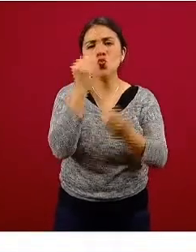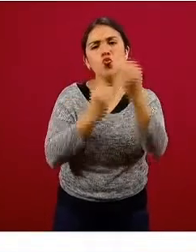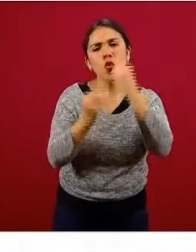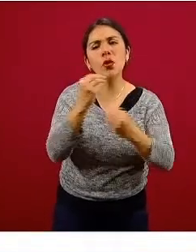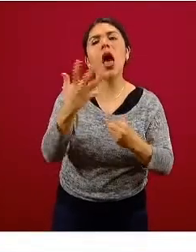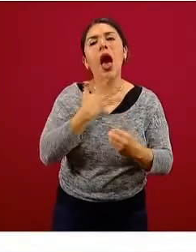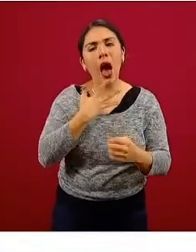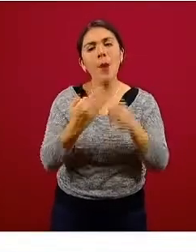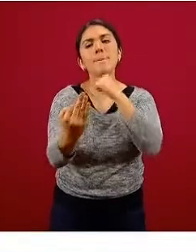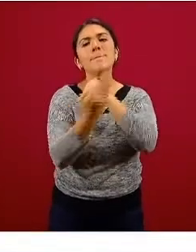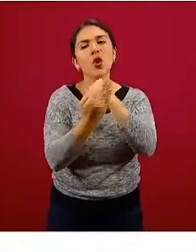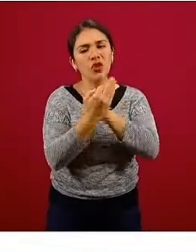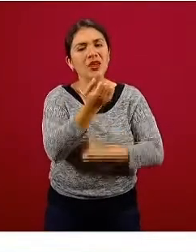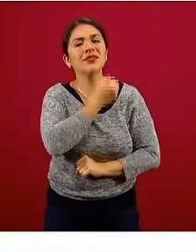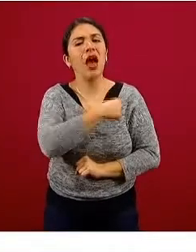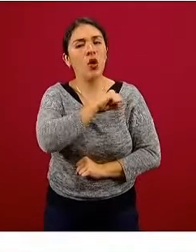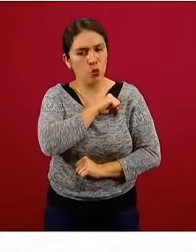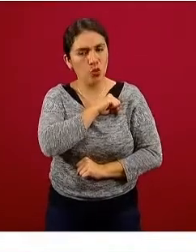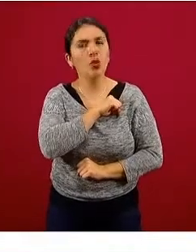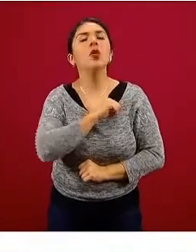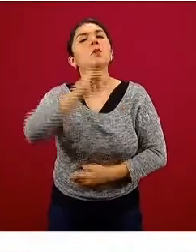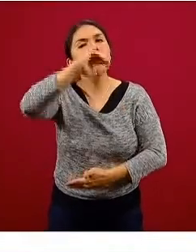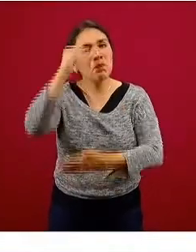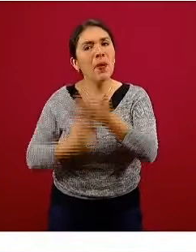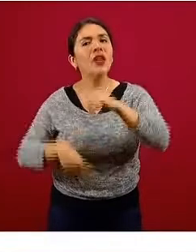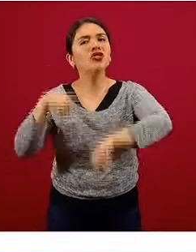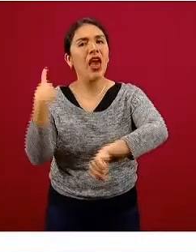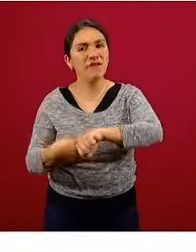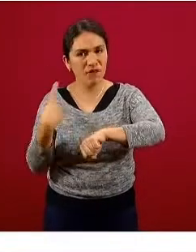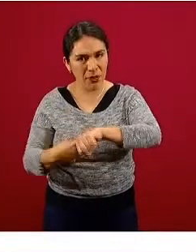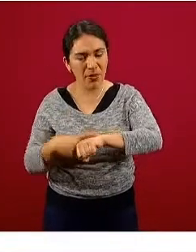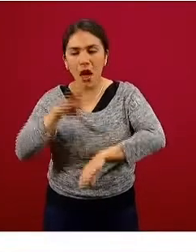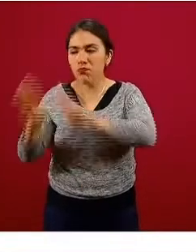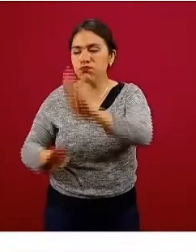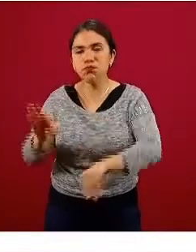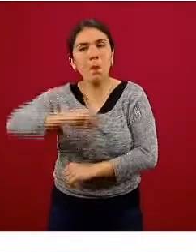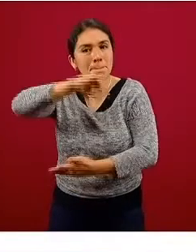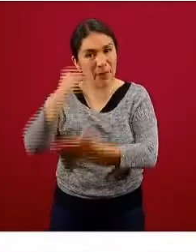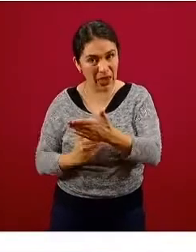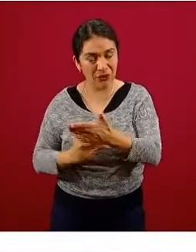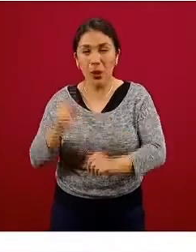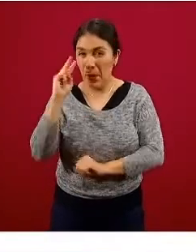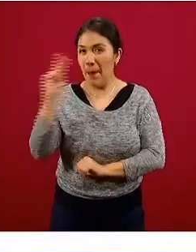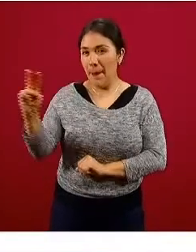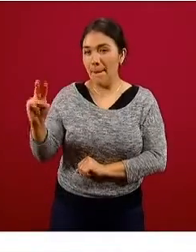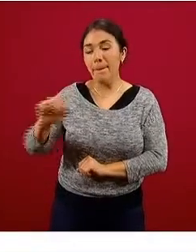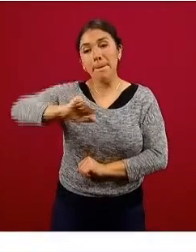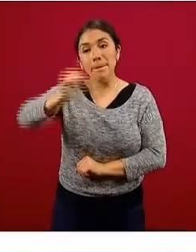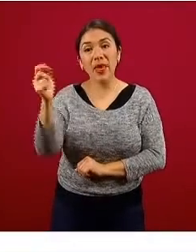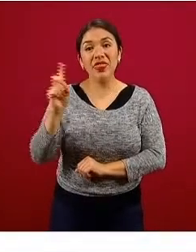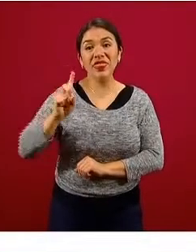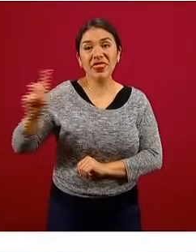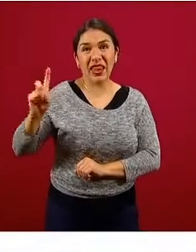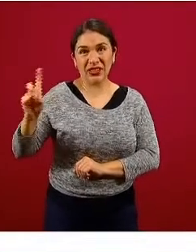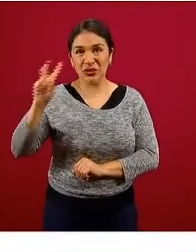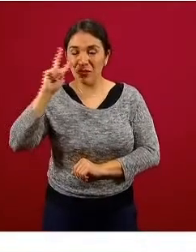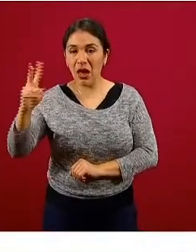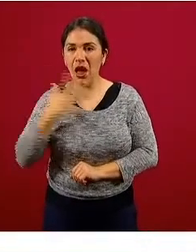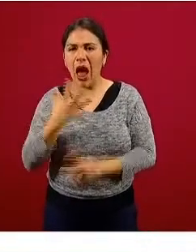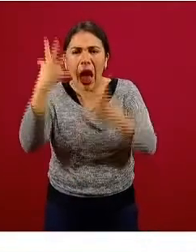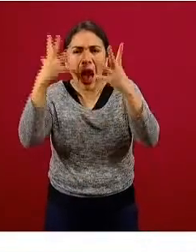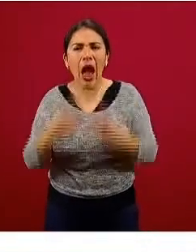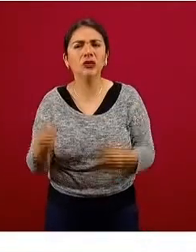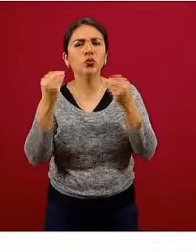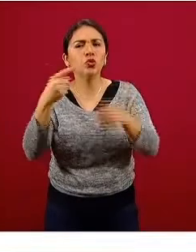que protegen la salud, que reducen enfermedades y muertes. Y si ven ustedes del lado derecho, hay